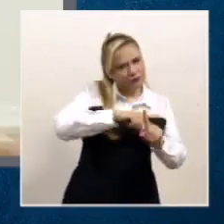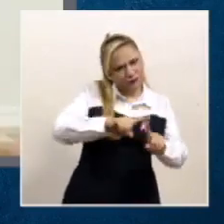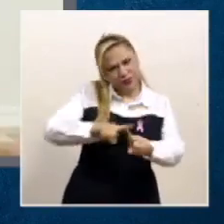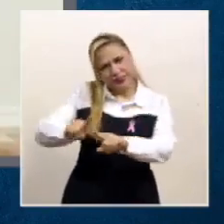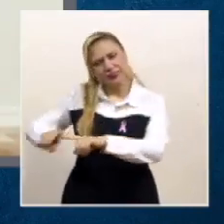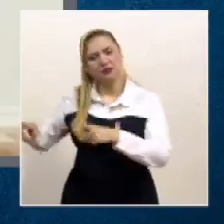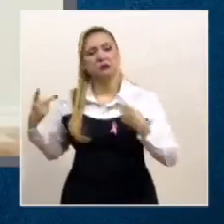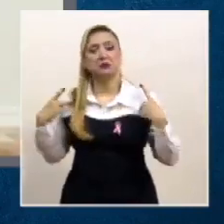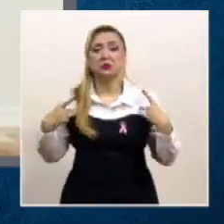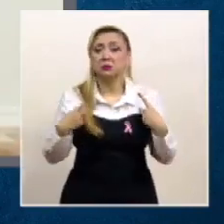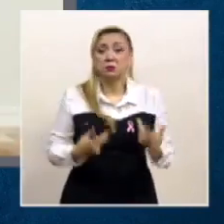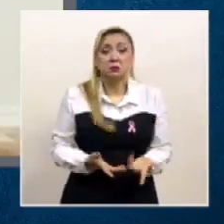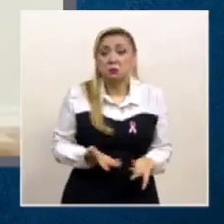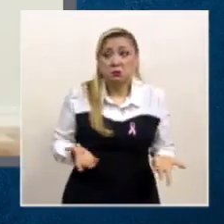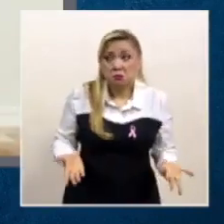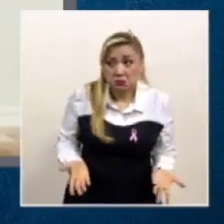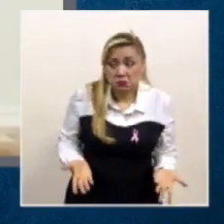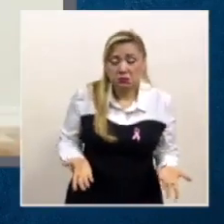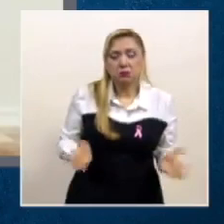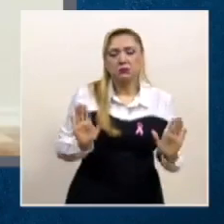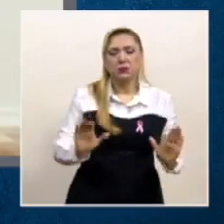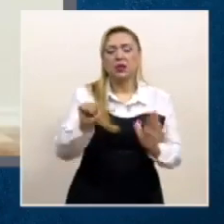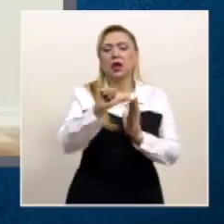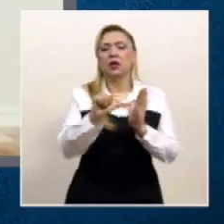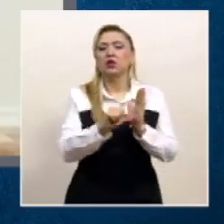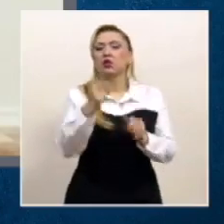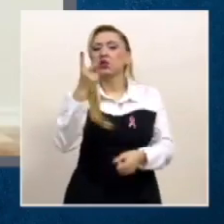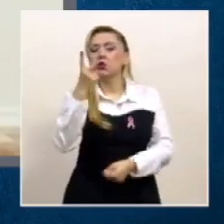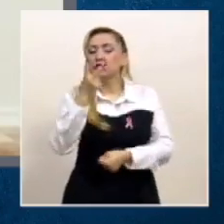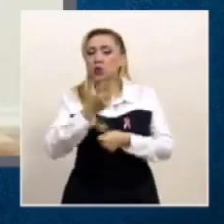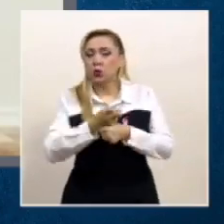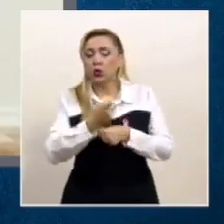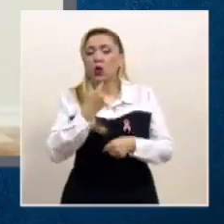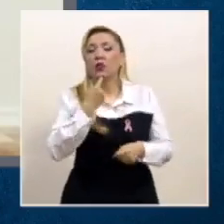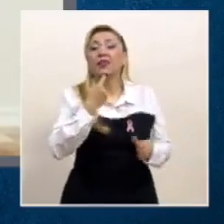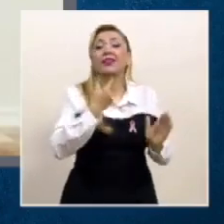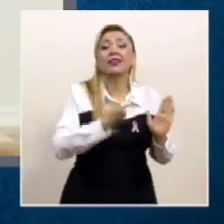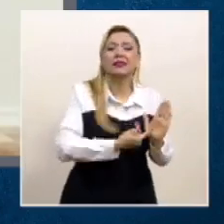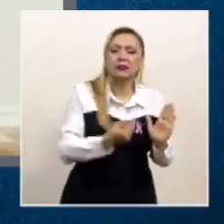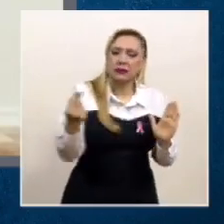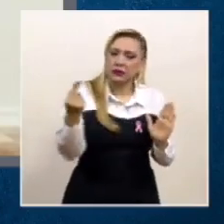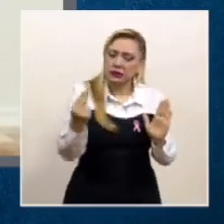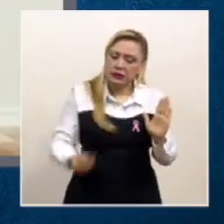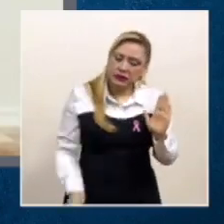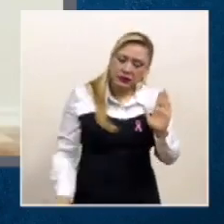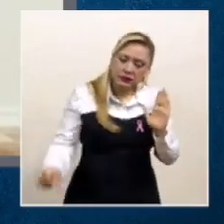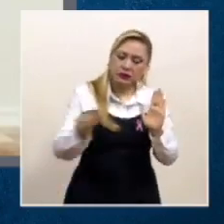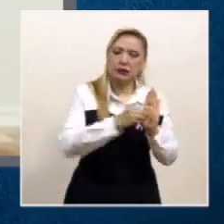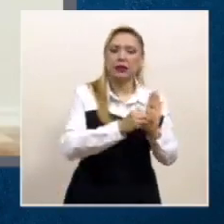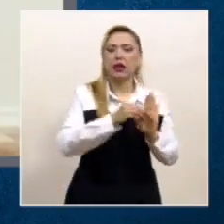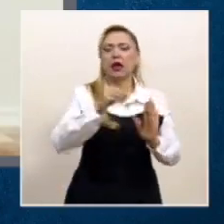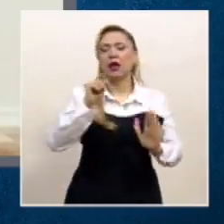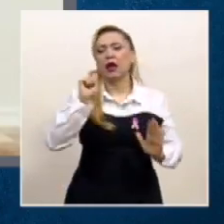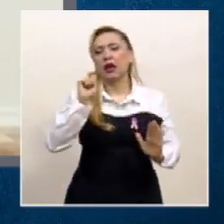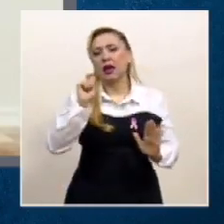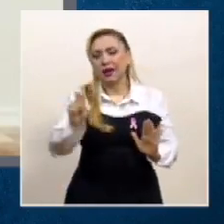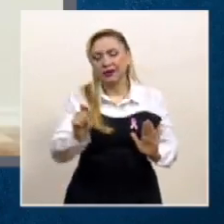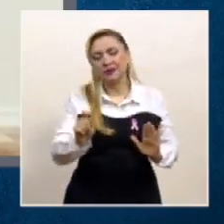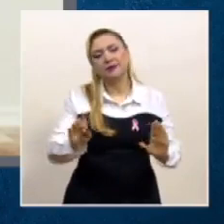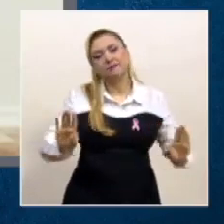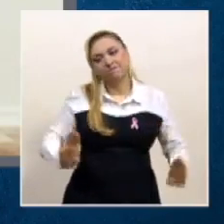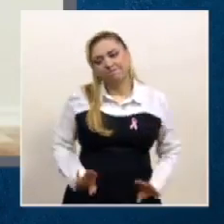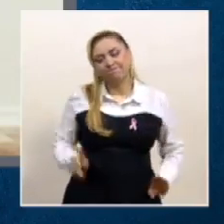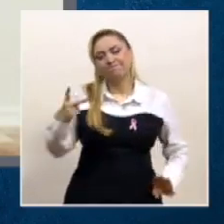existen, entonces el artículo 2 nos habla de la necesidad de hacer ajustes razonables, que los ajustes